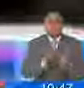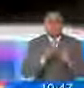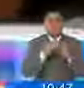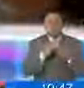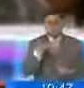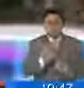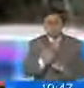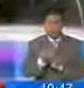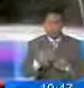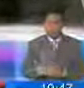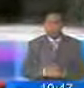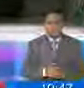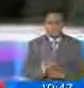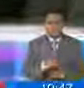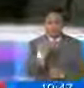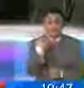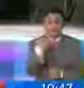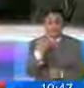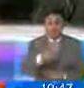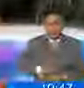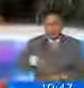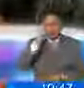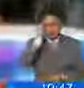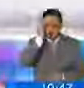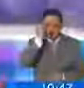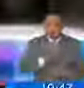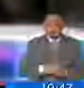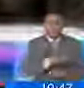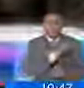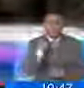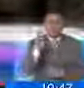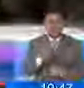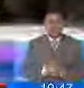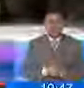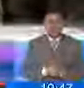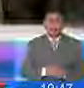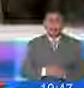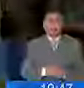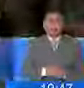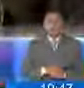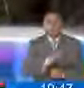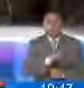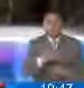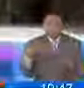vivió la locura de los 5 hijos, es su esposo. Nos complementamos en muchas cosas,